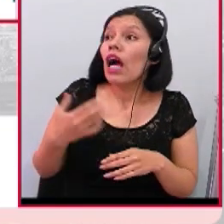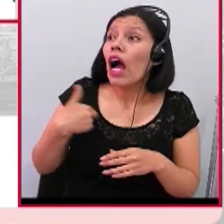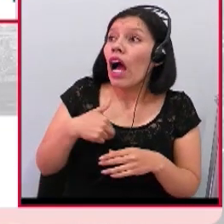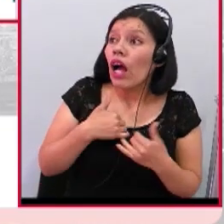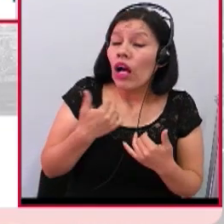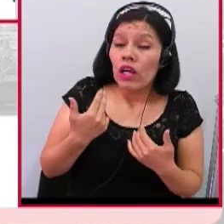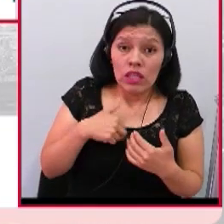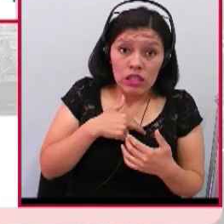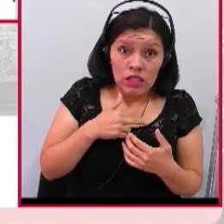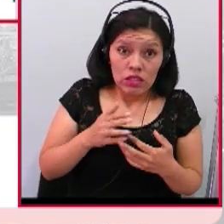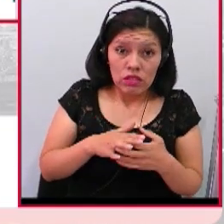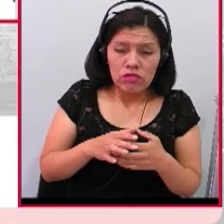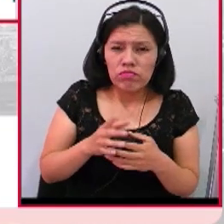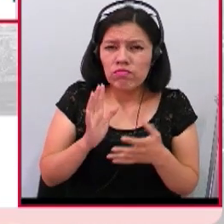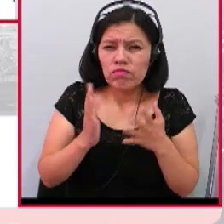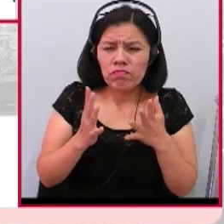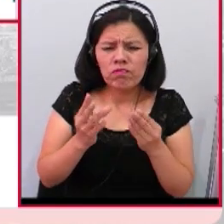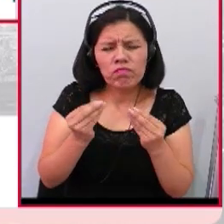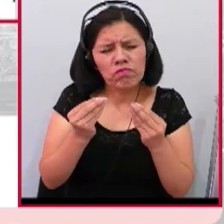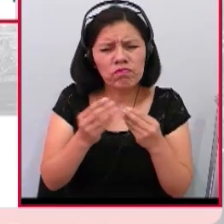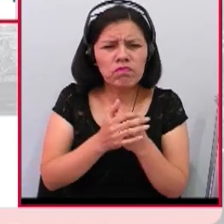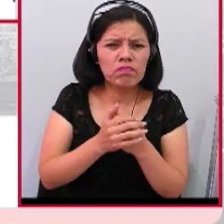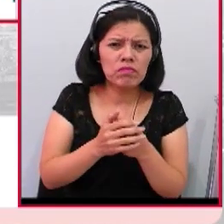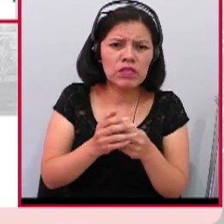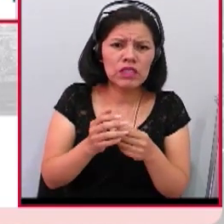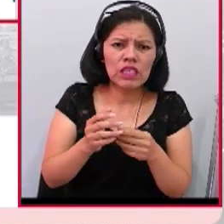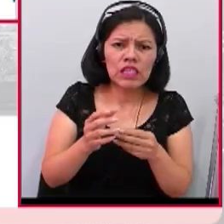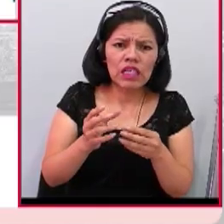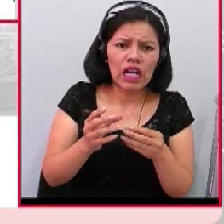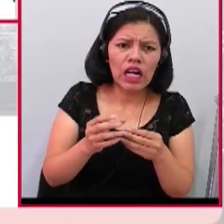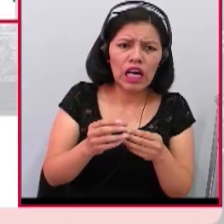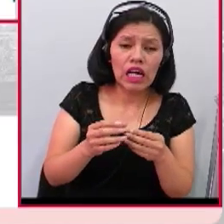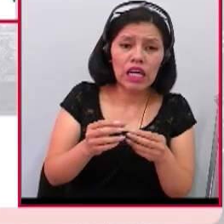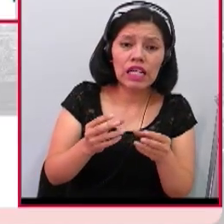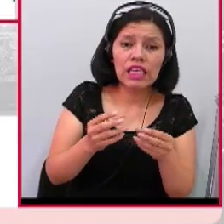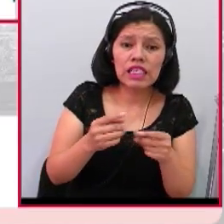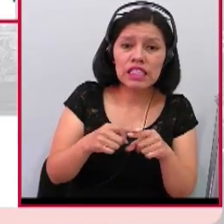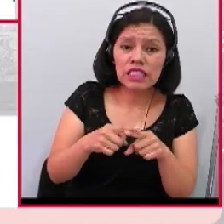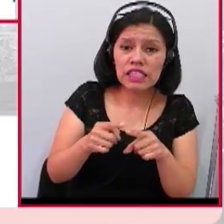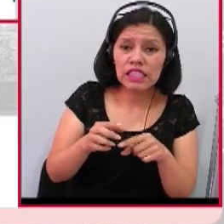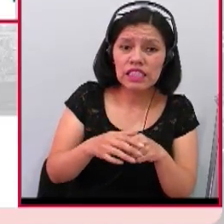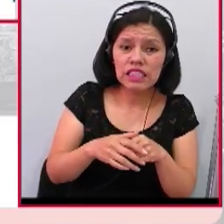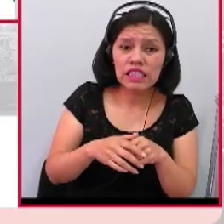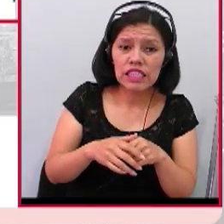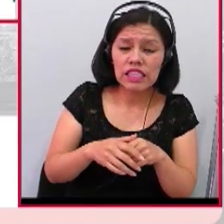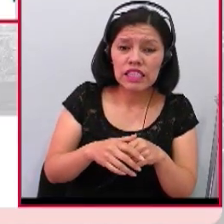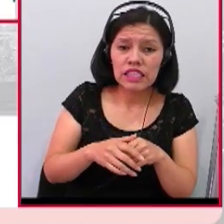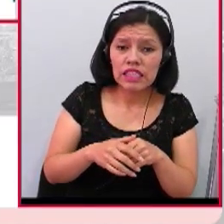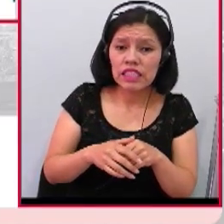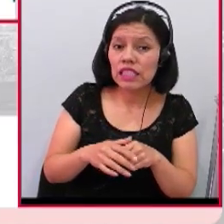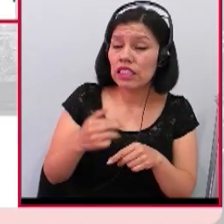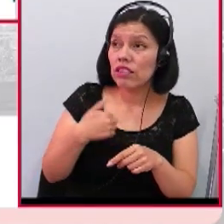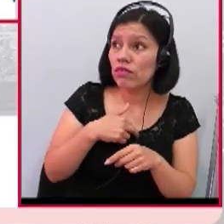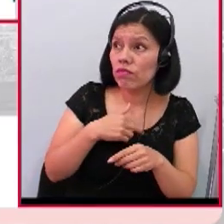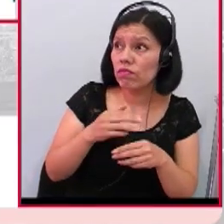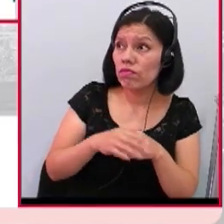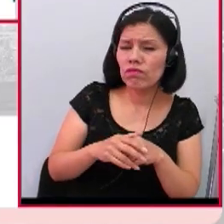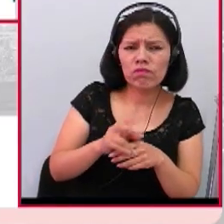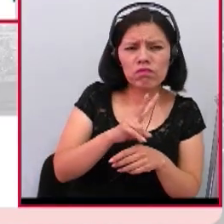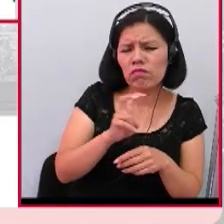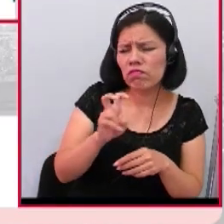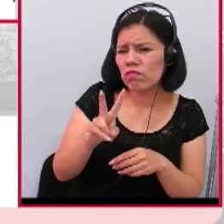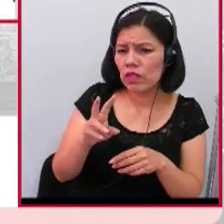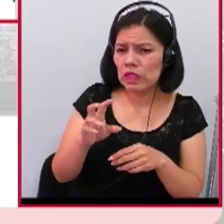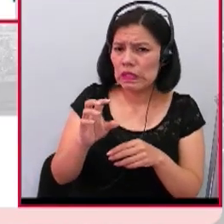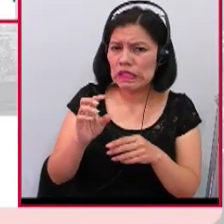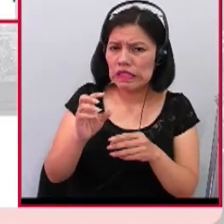escoria, soplamos 2 minutos. Si mi longitud del ladrillo estaba en 22, como se ve en la gráfica, estaba en 22 centímetros, ya le